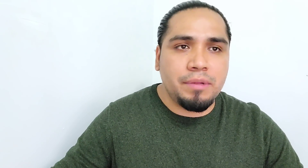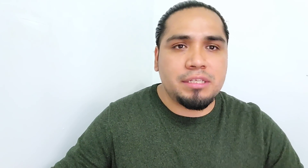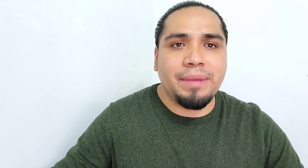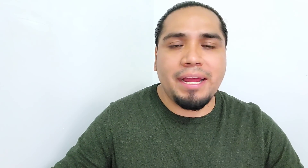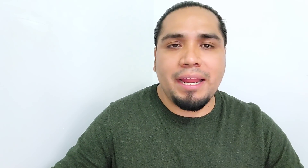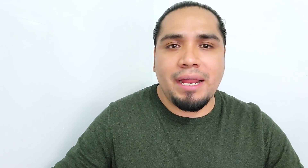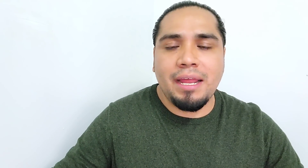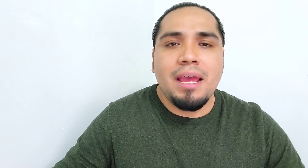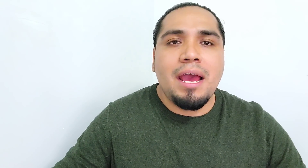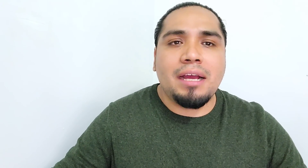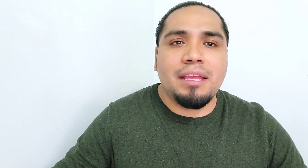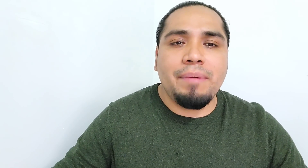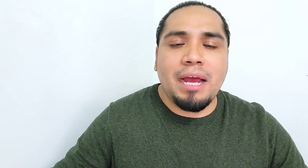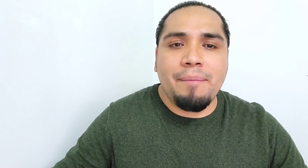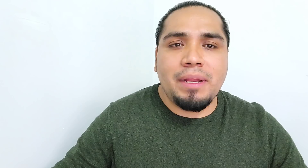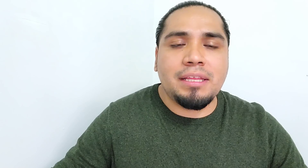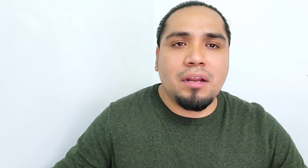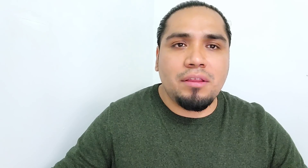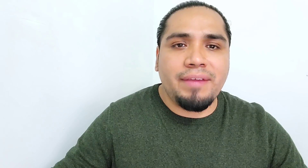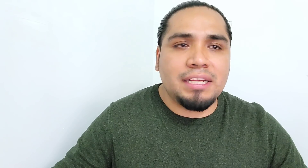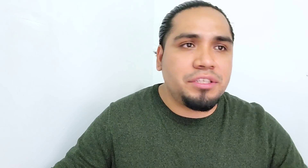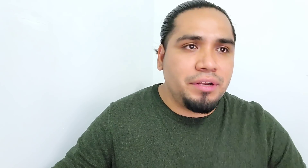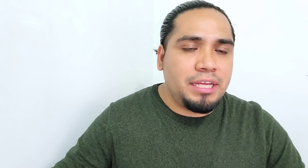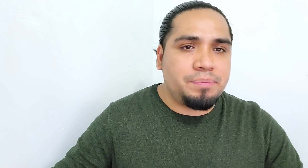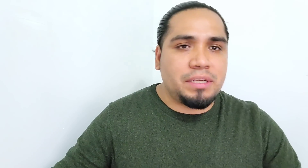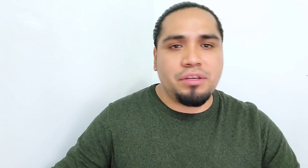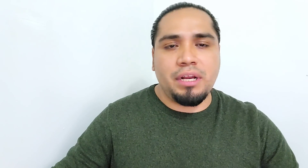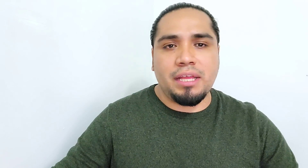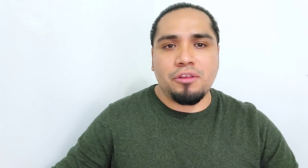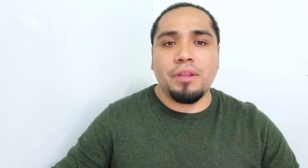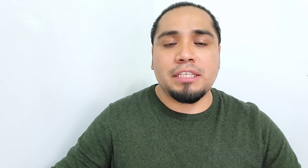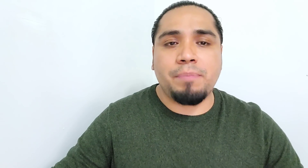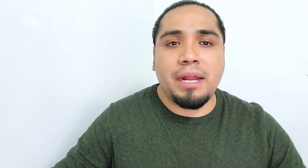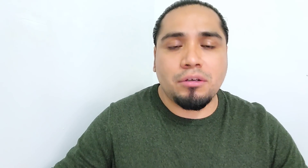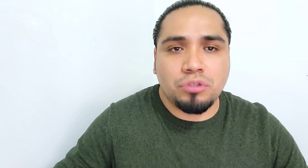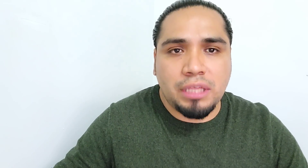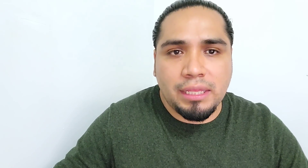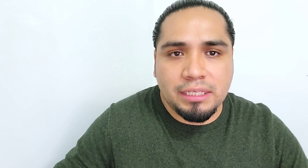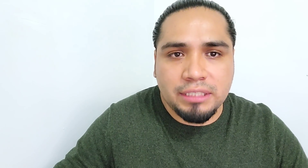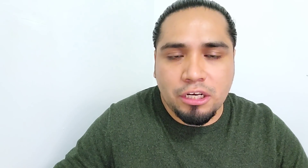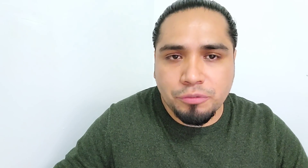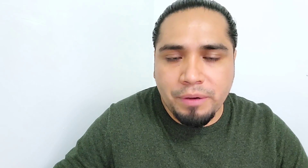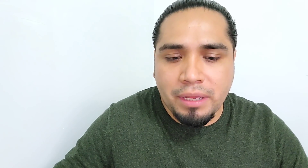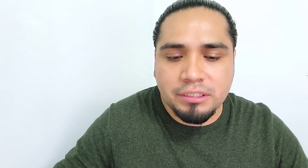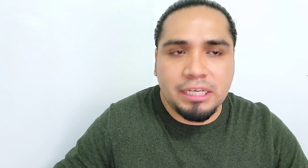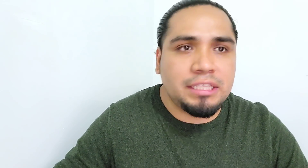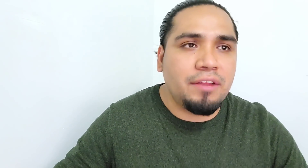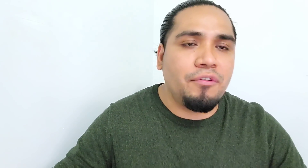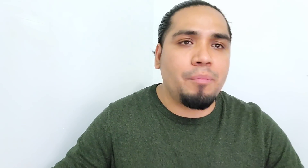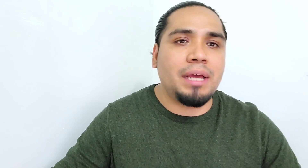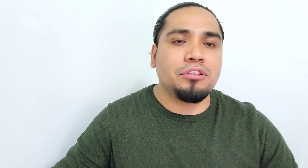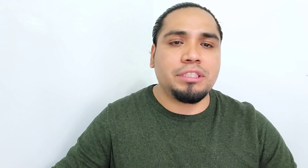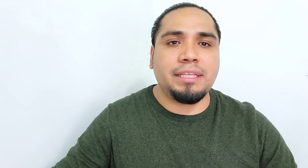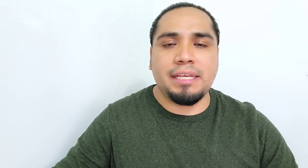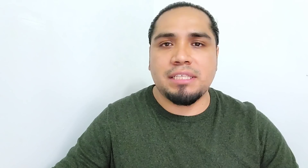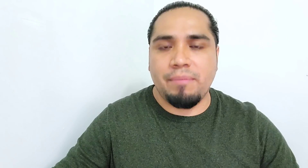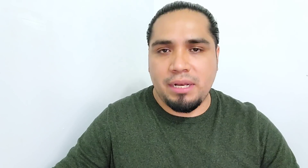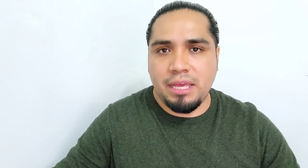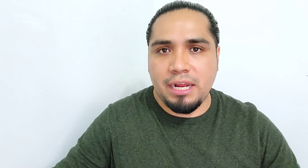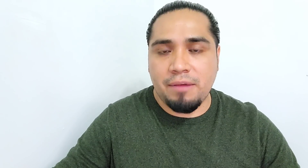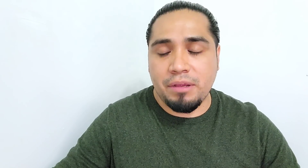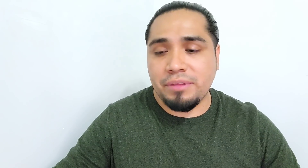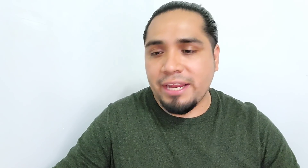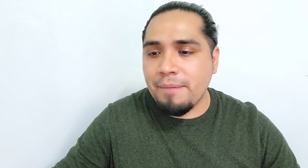invito a suscribirse a mi canal. Active la campanita de notificaciones, presionen en todas para que ustedes sean los primeros en estar informados y de